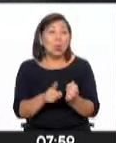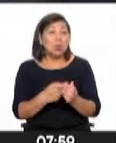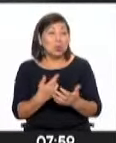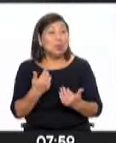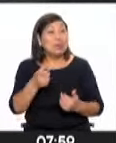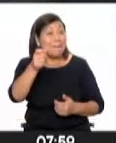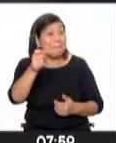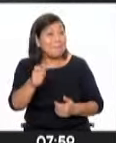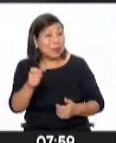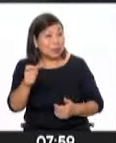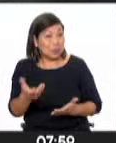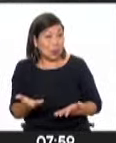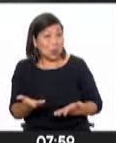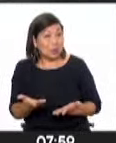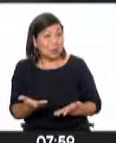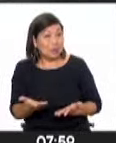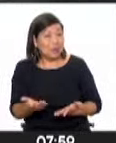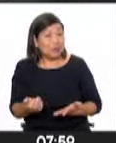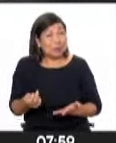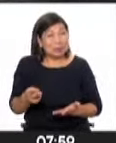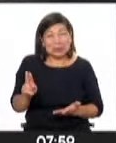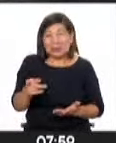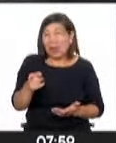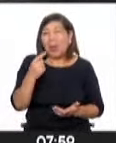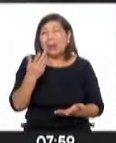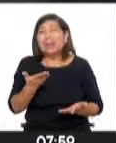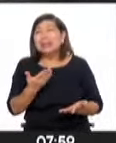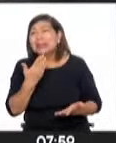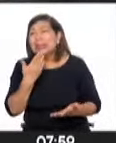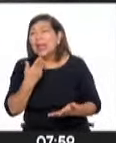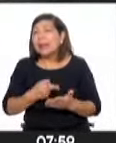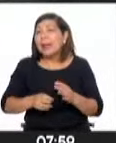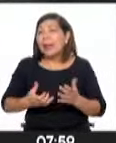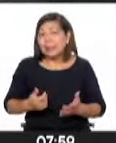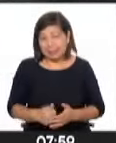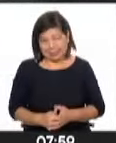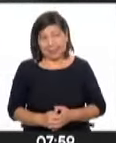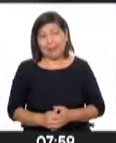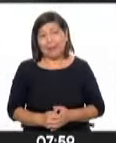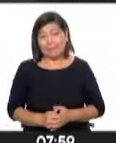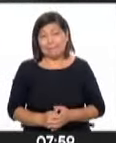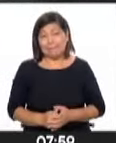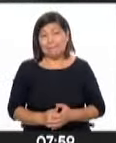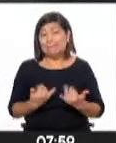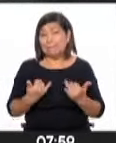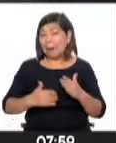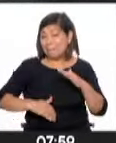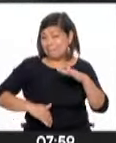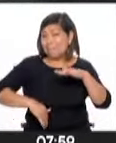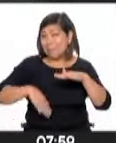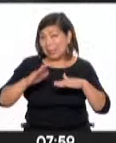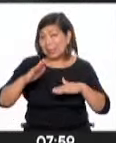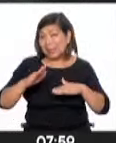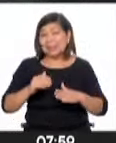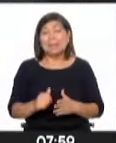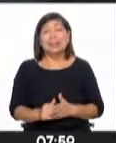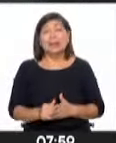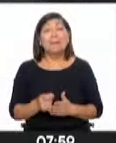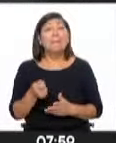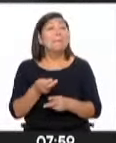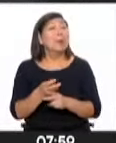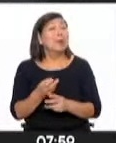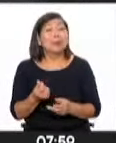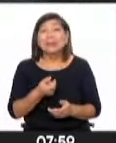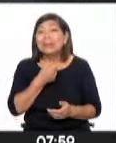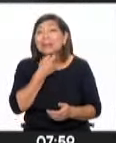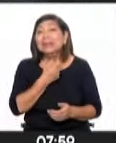estas personas tendrán que recurrir a estos delincuentes informales, ¿no? Y entonces, en su mayoría, pues, los clientes no tienen